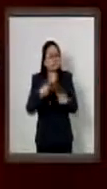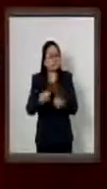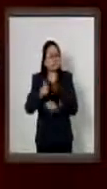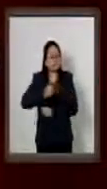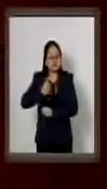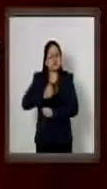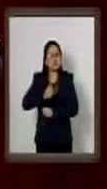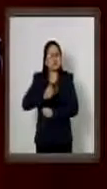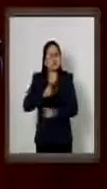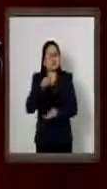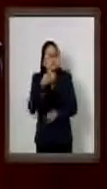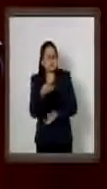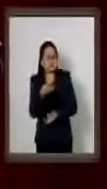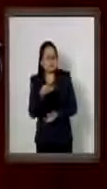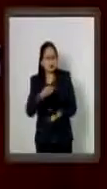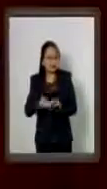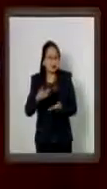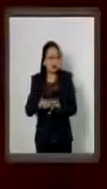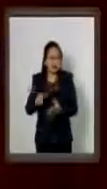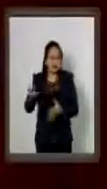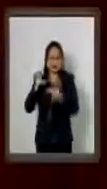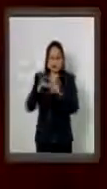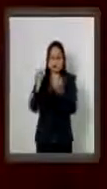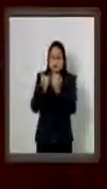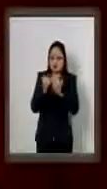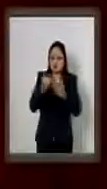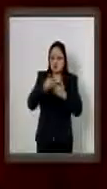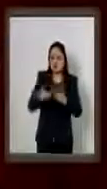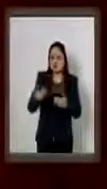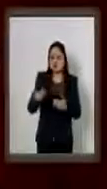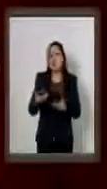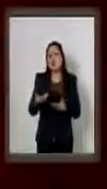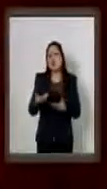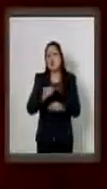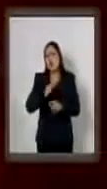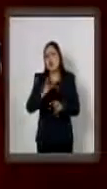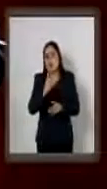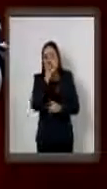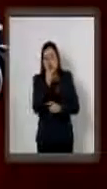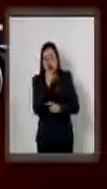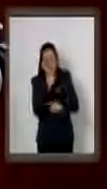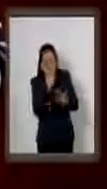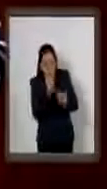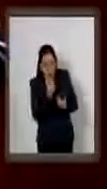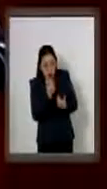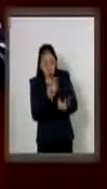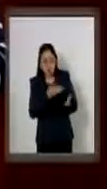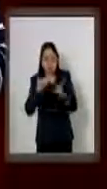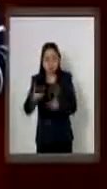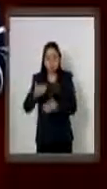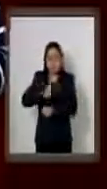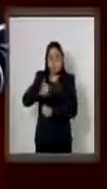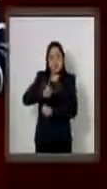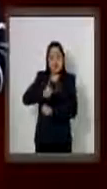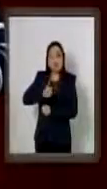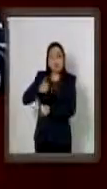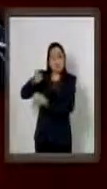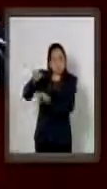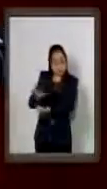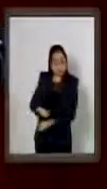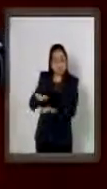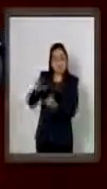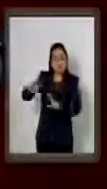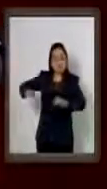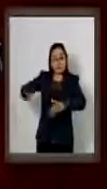están y estarán haciendo labores por defecto de las policías. Ergo, las Fuerzas Armadas están